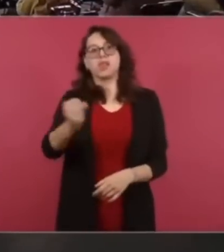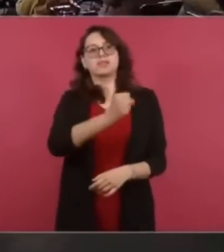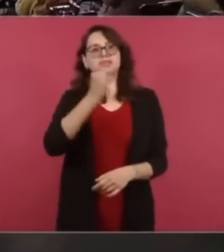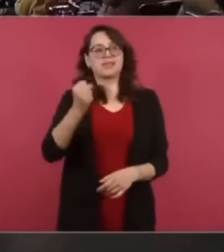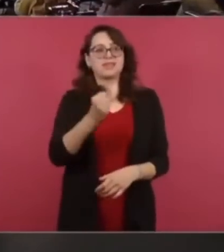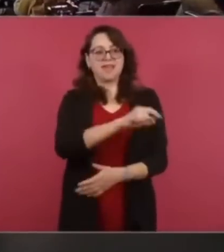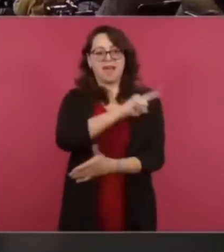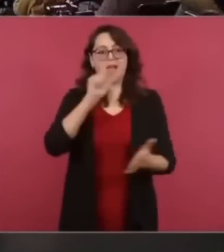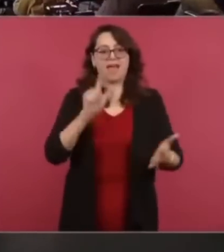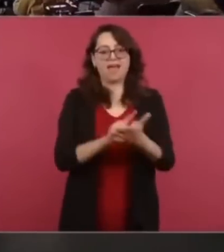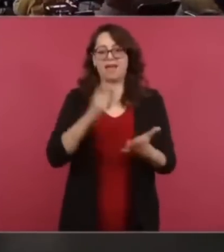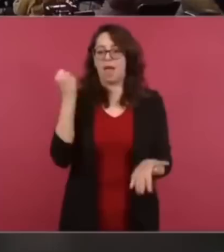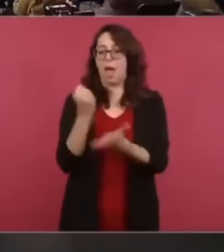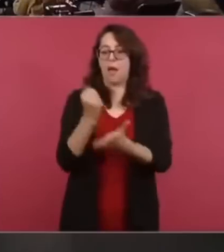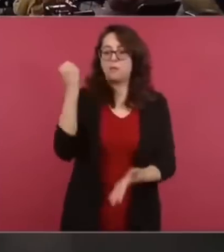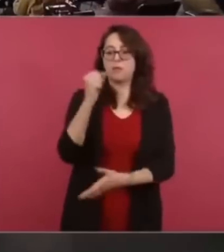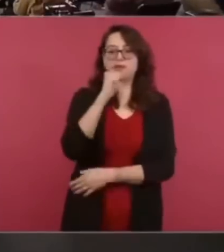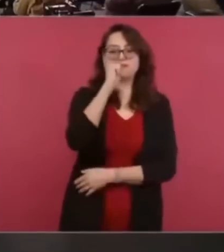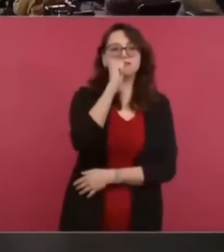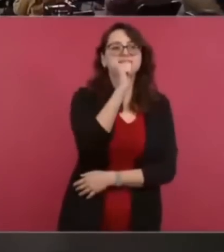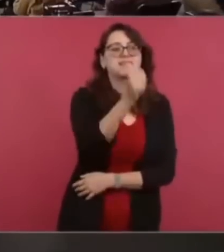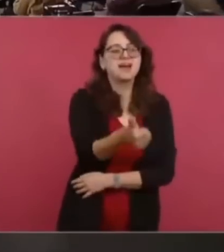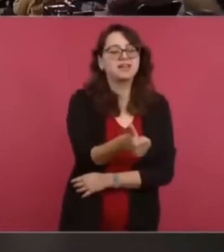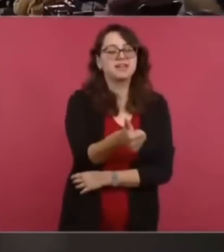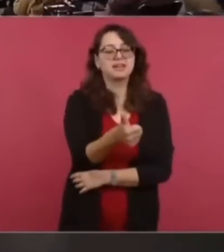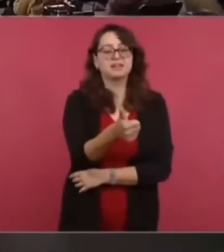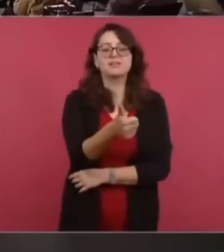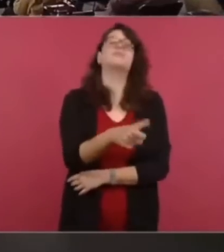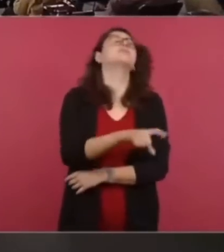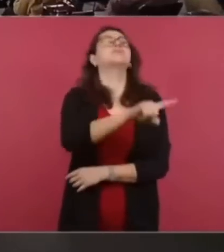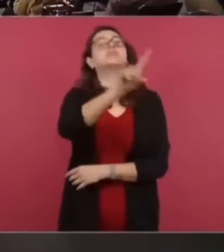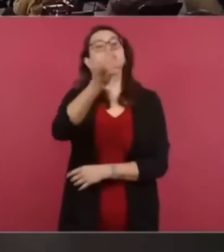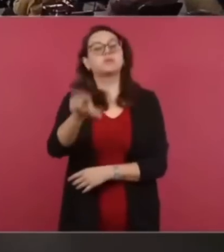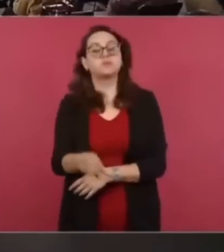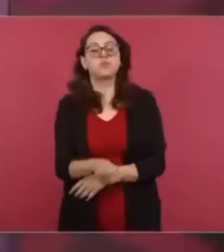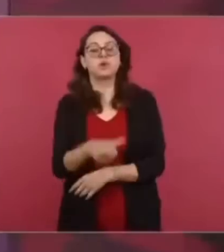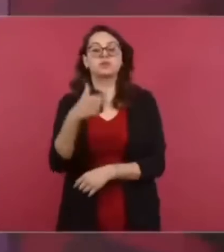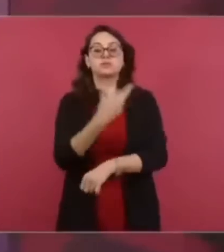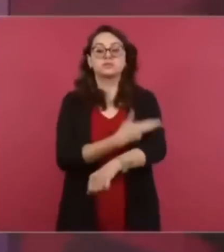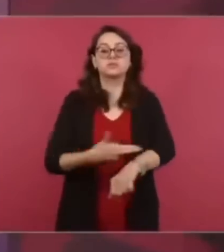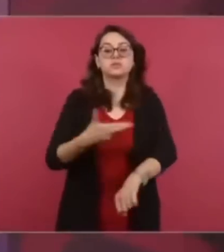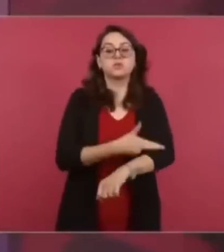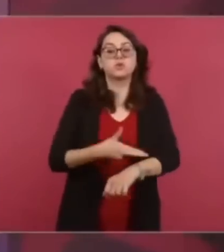antes de que regresaran los legisladores. Y se llevó a cabo el debate.